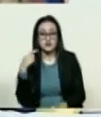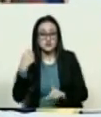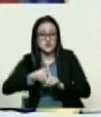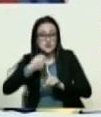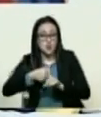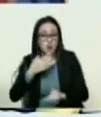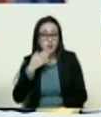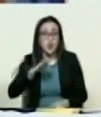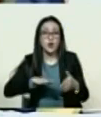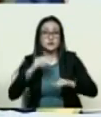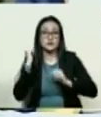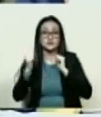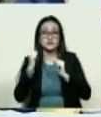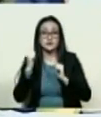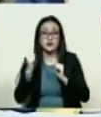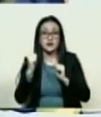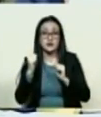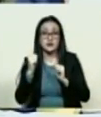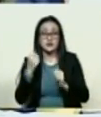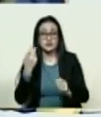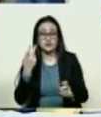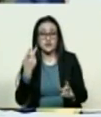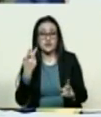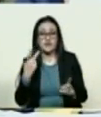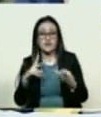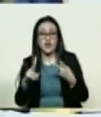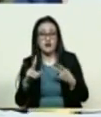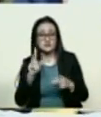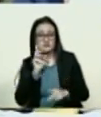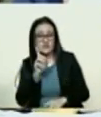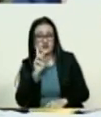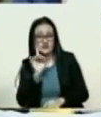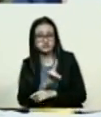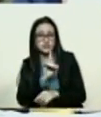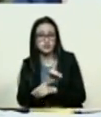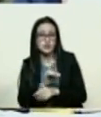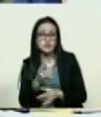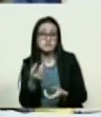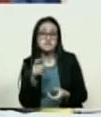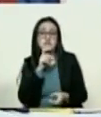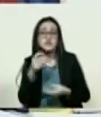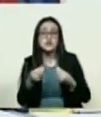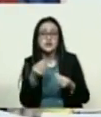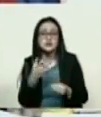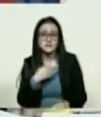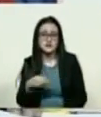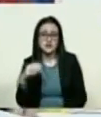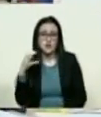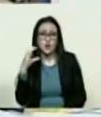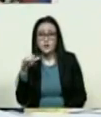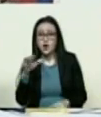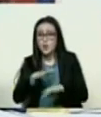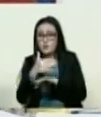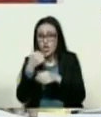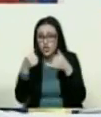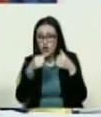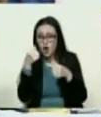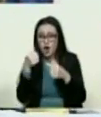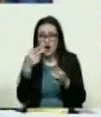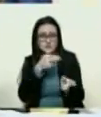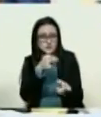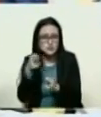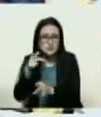muertes, de los asesinatos, de los falsos positivos que generaron Uribe y Santos, del narcotráfico, del